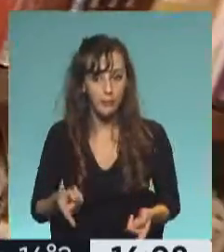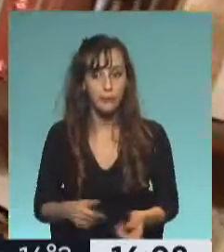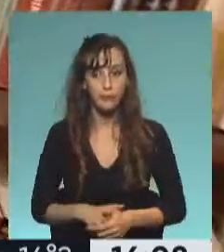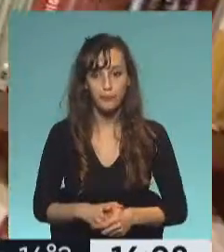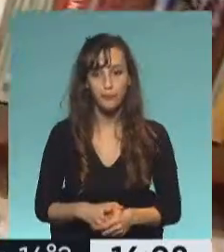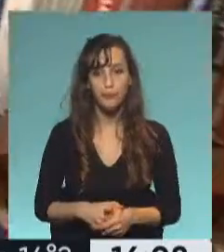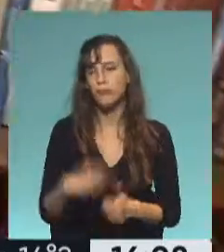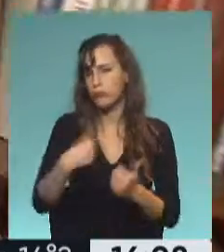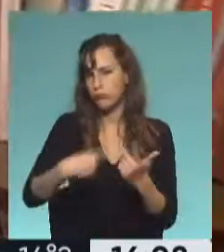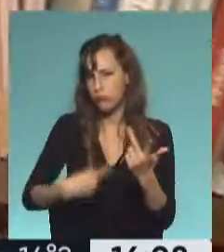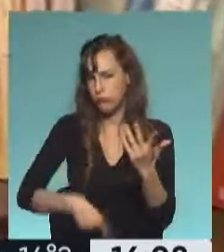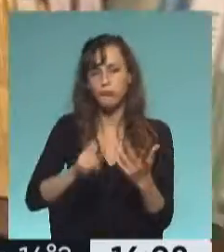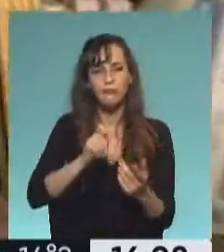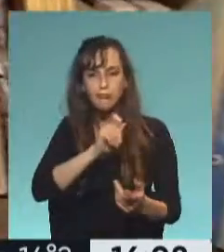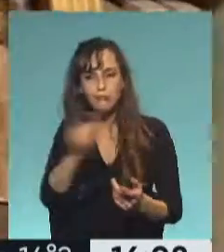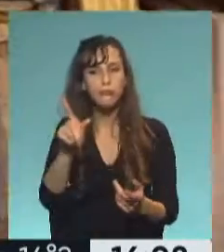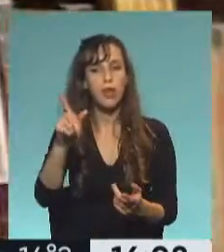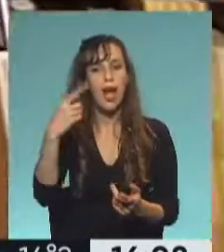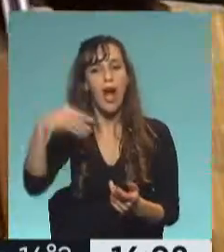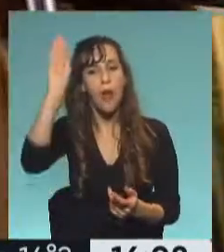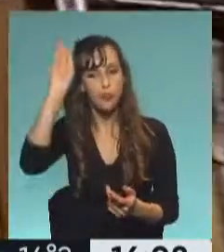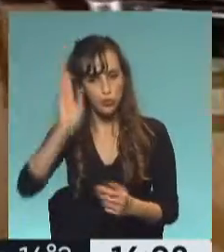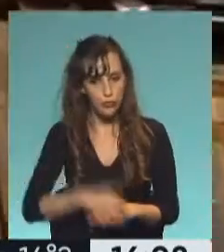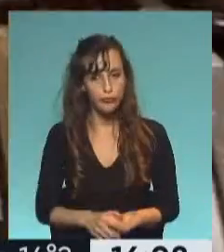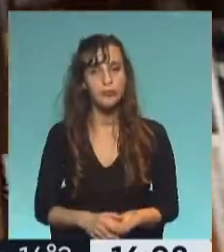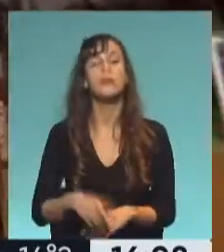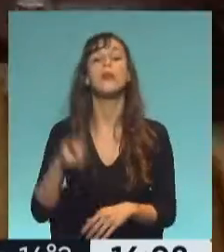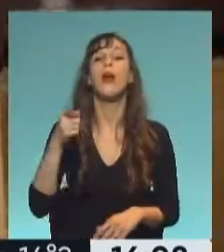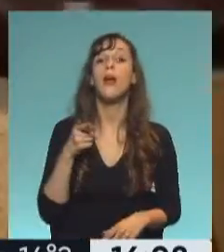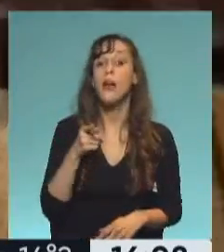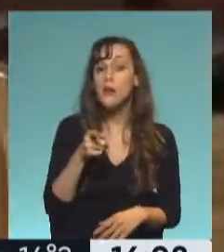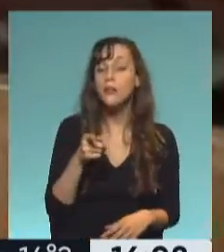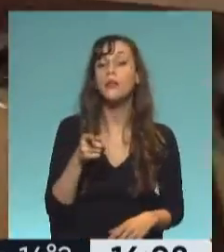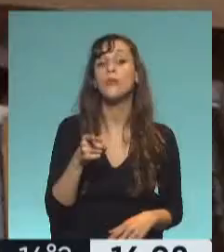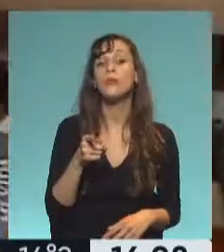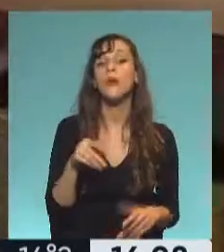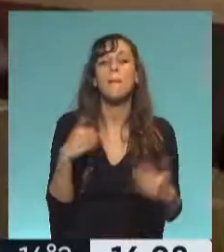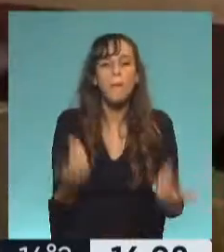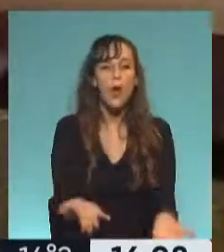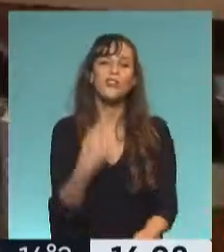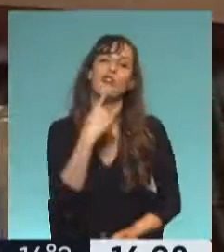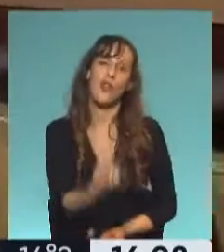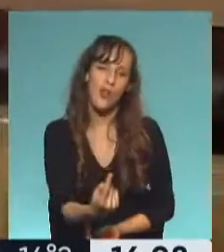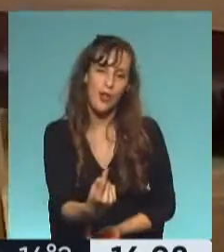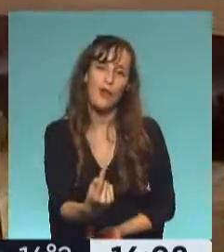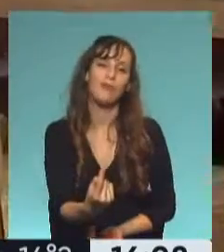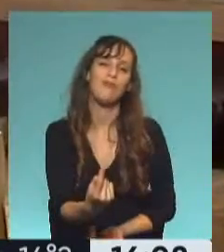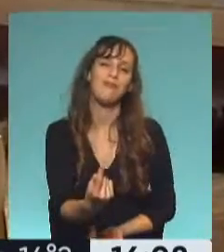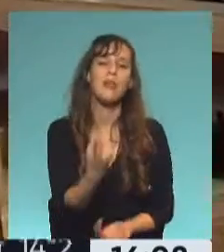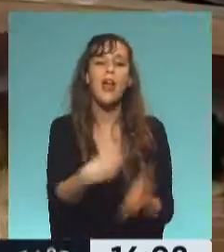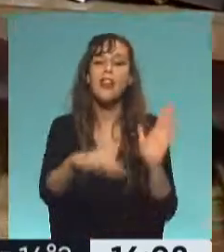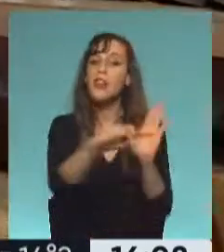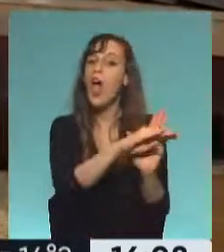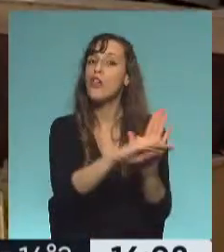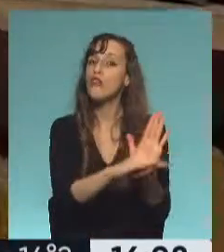el facón. Y ahí, según, yo me baso, por eso te decía al comienzo, mucho en los datos